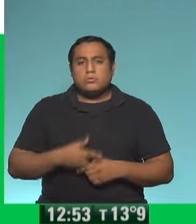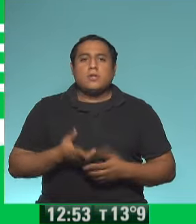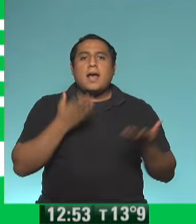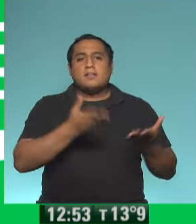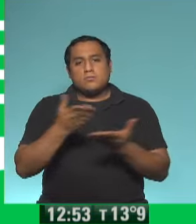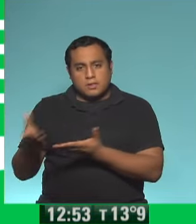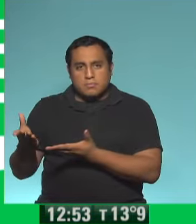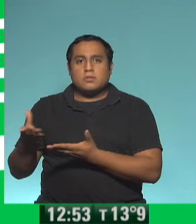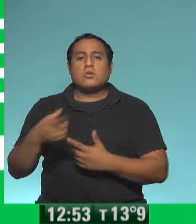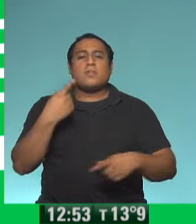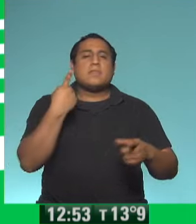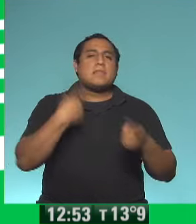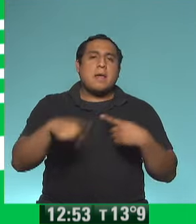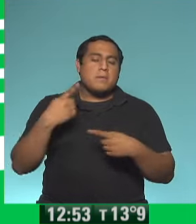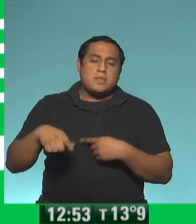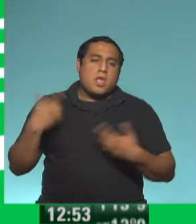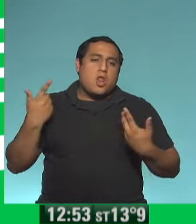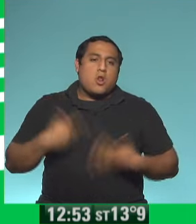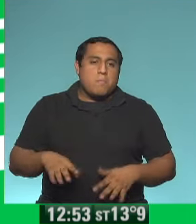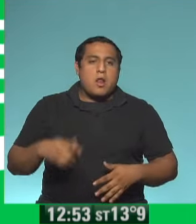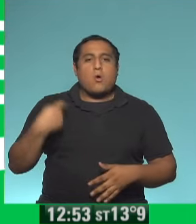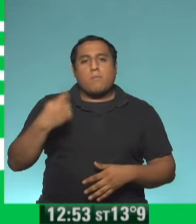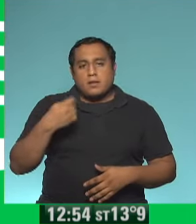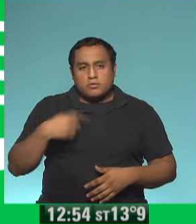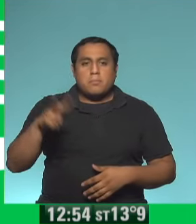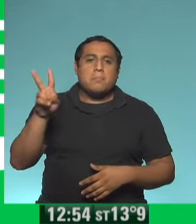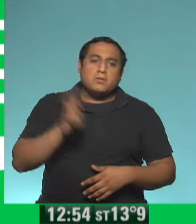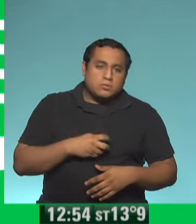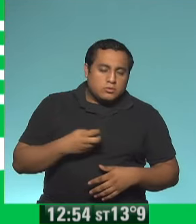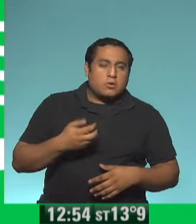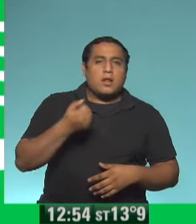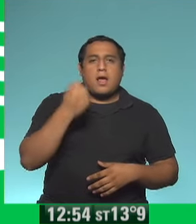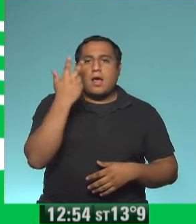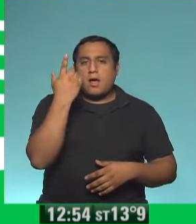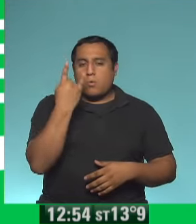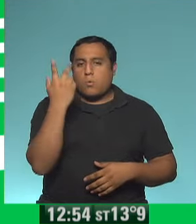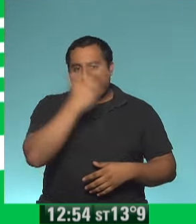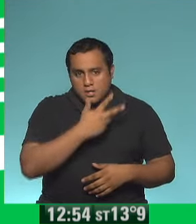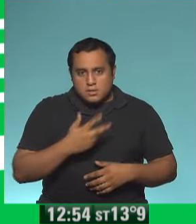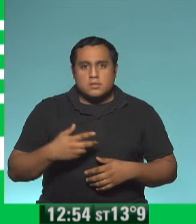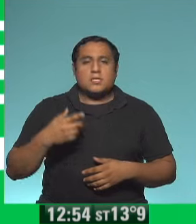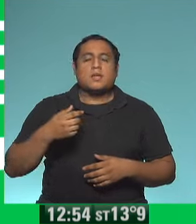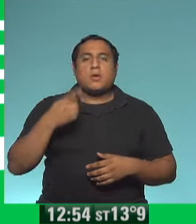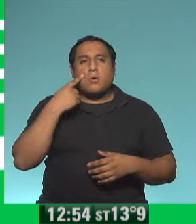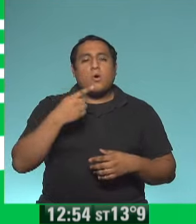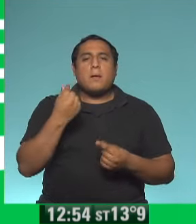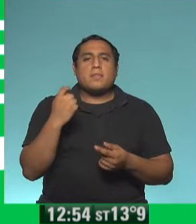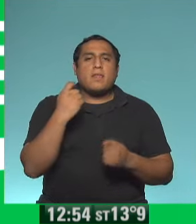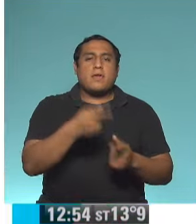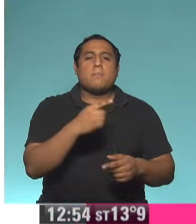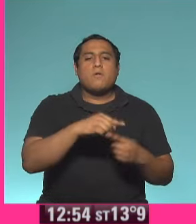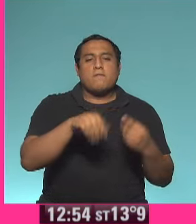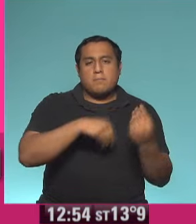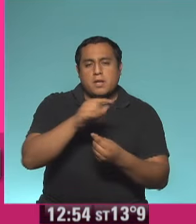Asesoramiento sobre los trámites más frecuentes, jubilación, pensión, asignación por hijo y asignaciones familiares, entre